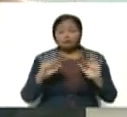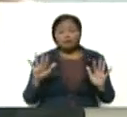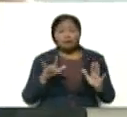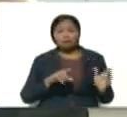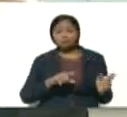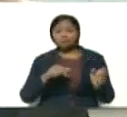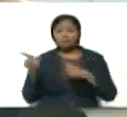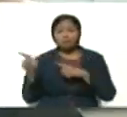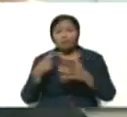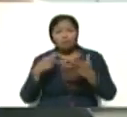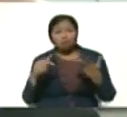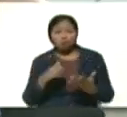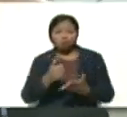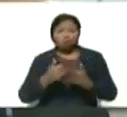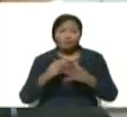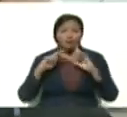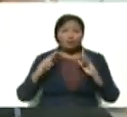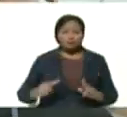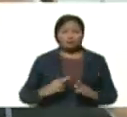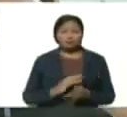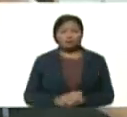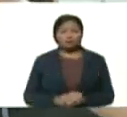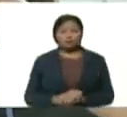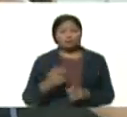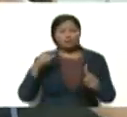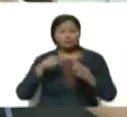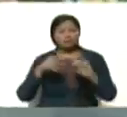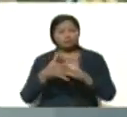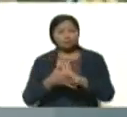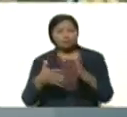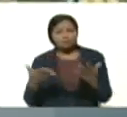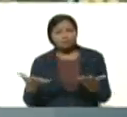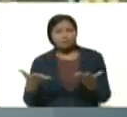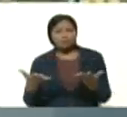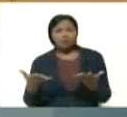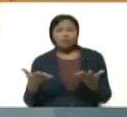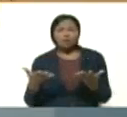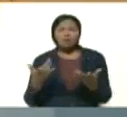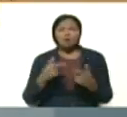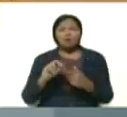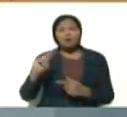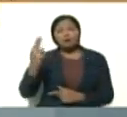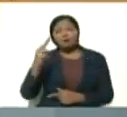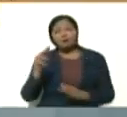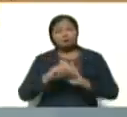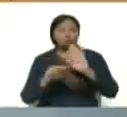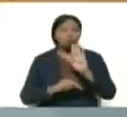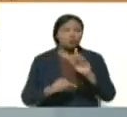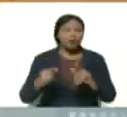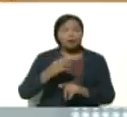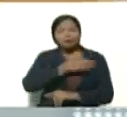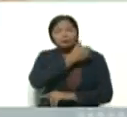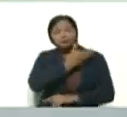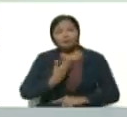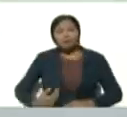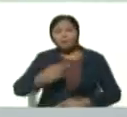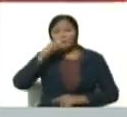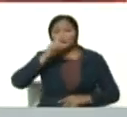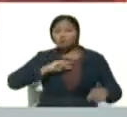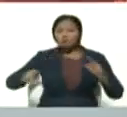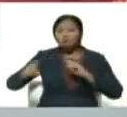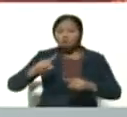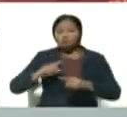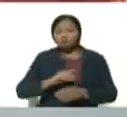del material de ayuda humanitario destinado a nuestra hermana República de Haití, por instrucciones del comandante jefe, presidente Nicolás Maduro